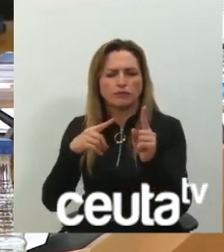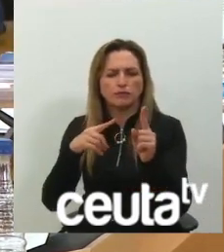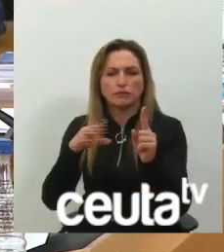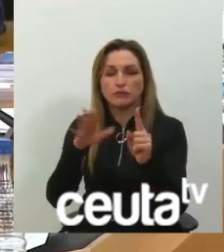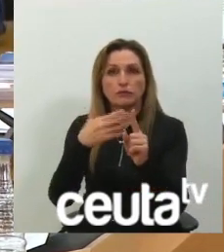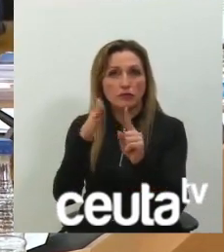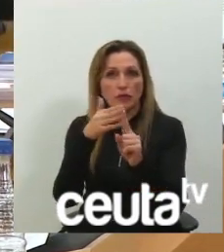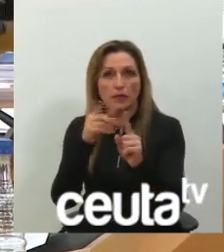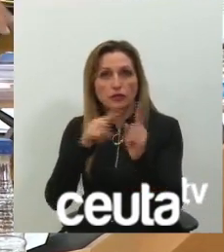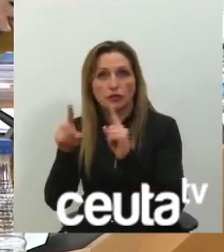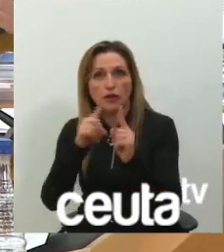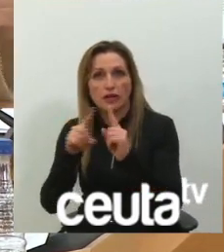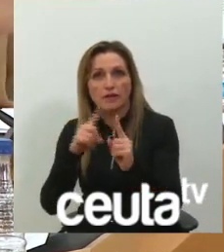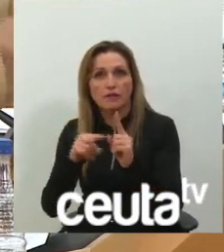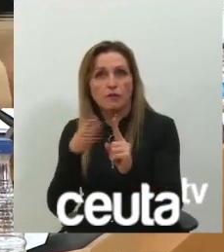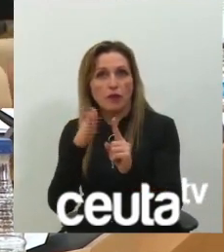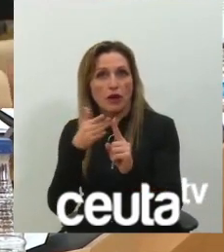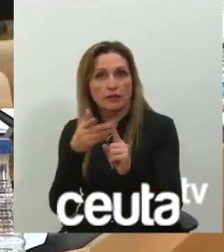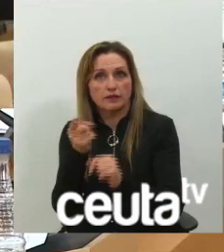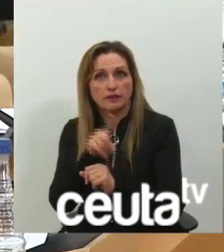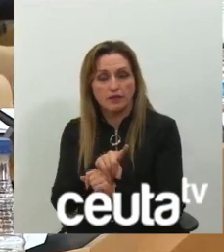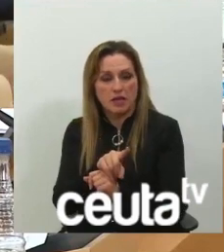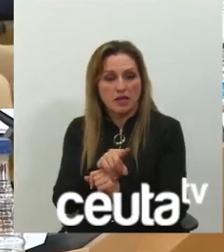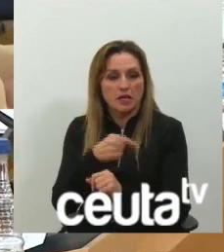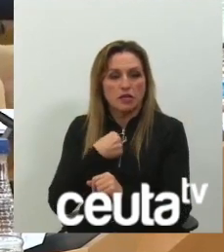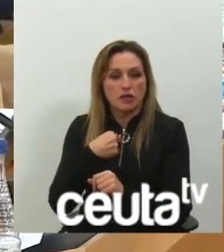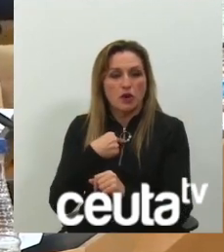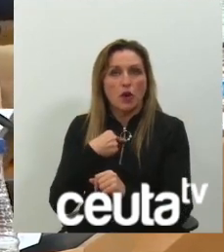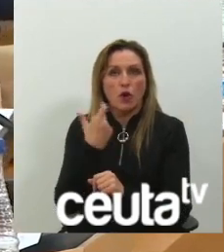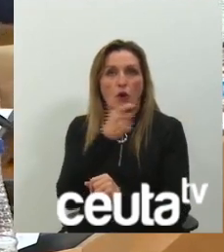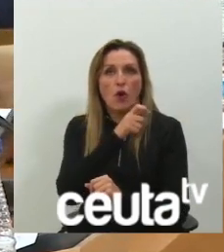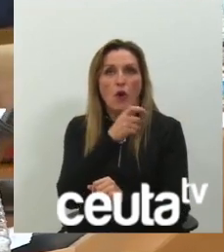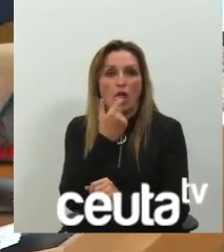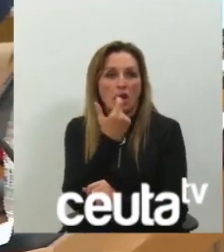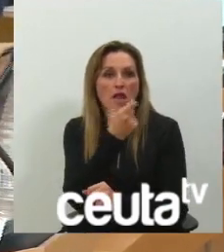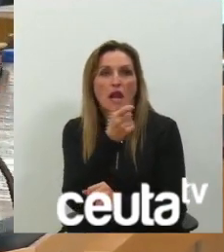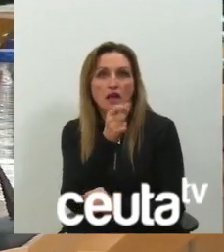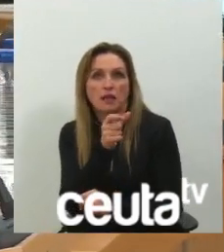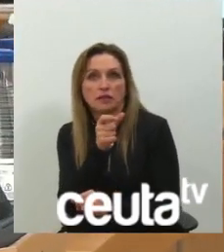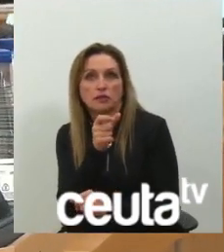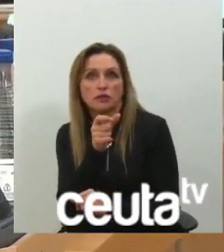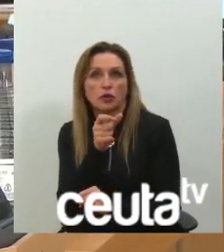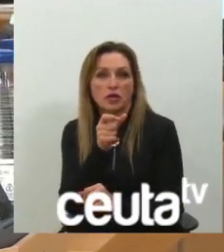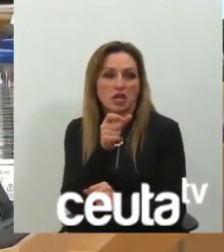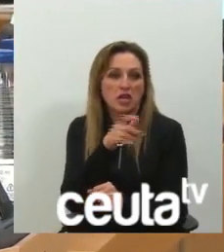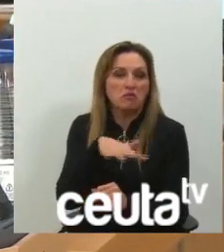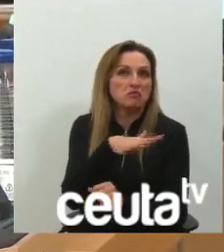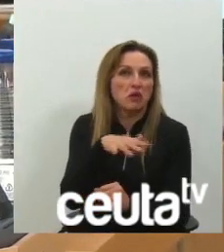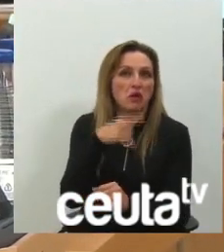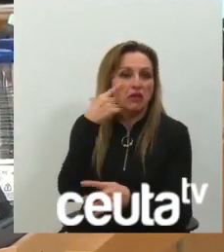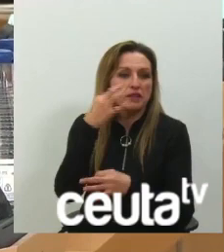yo no sé lo escucho no le escucha o bien no se siente barbate de trebujena o de jaén su acento pero